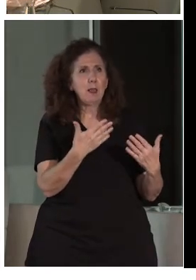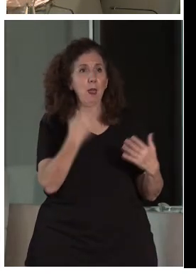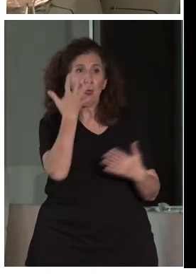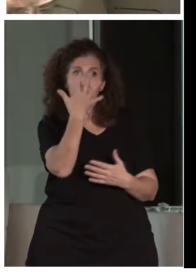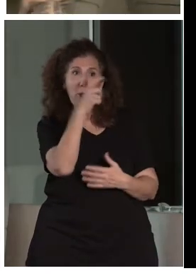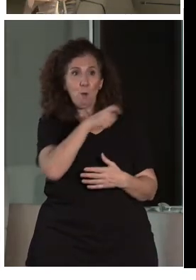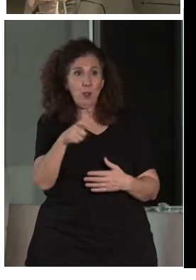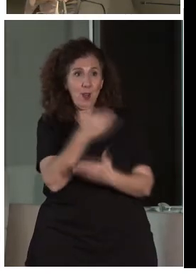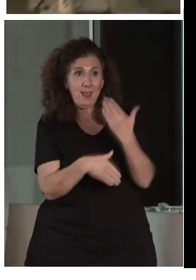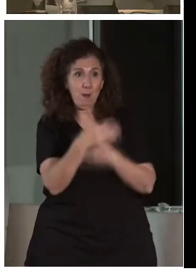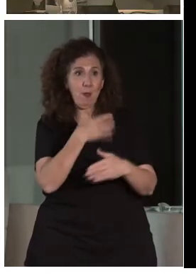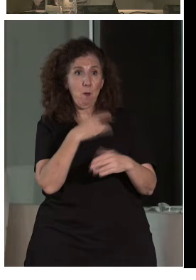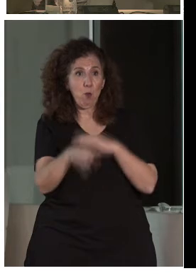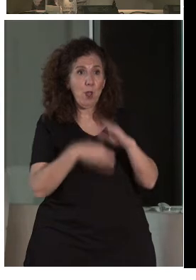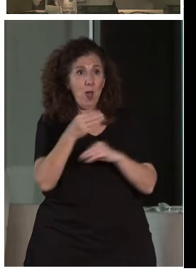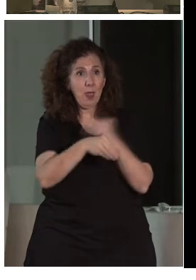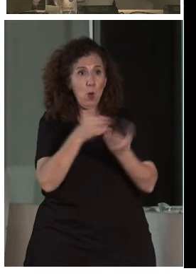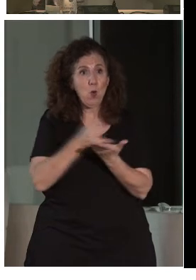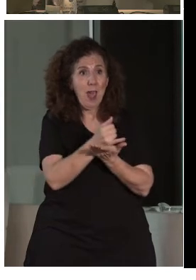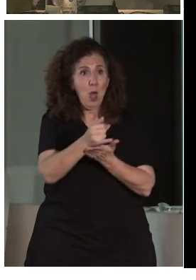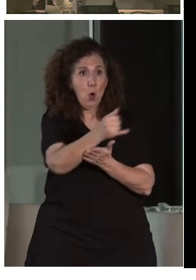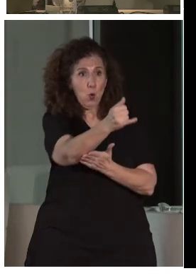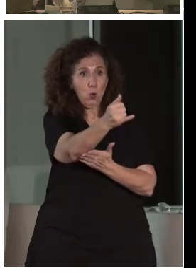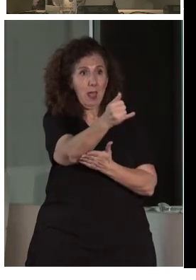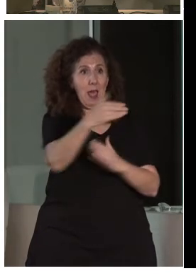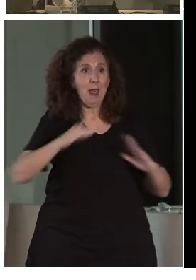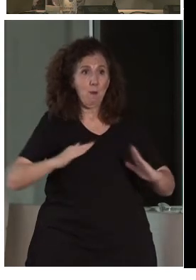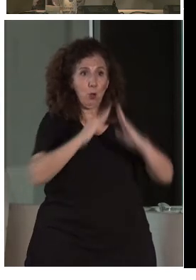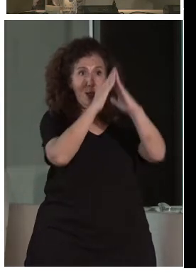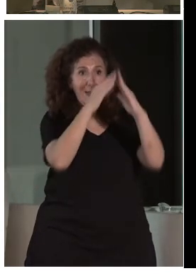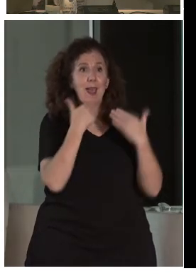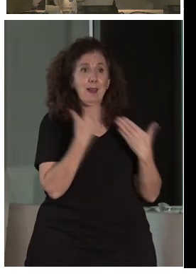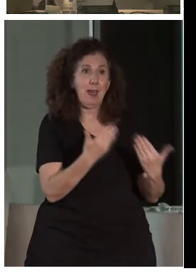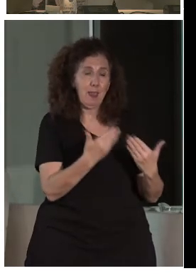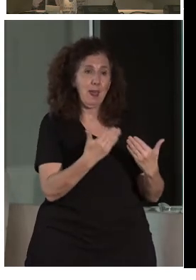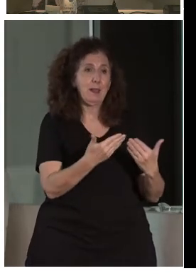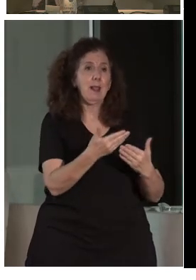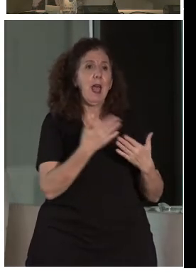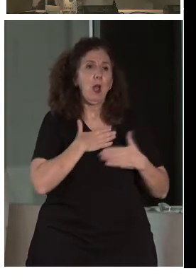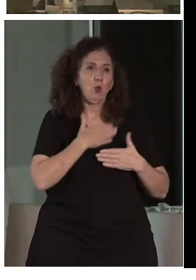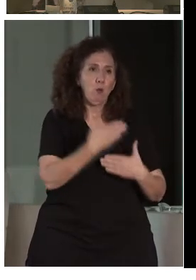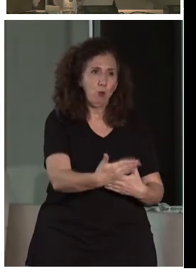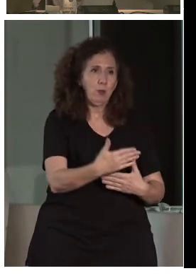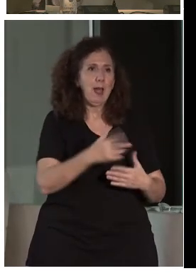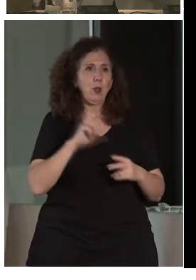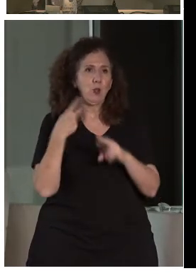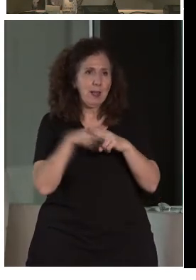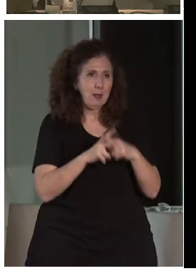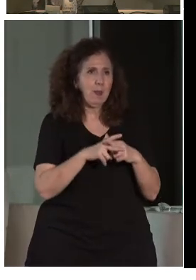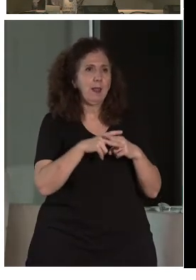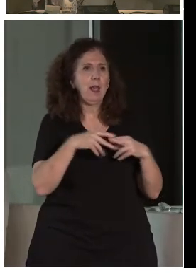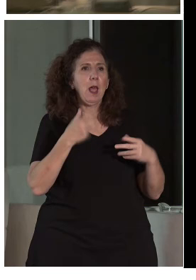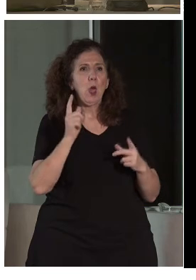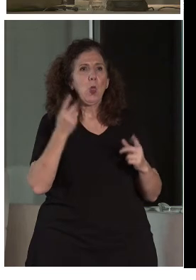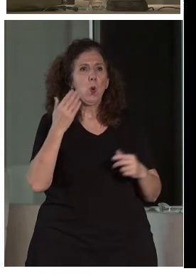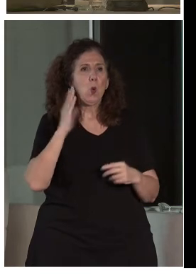personas con discapacidad pudieron hacer una ruta de montaña gracias a los medios y los voluntarios del Club Pan de Trave, que se convirtieron